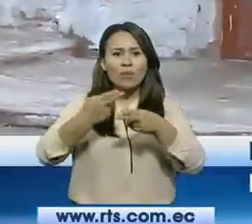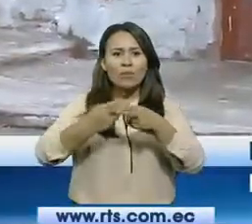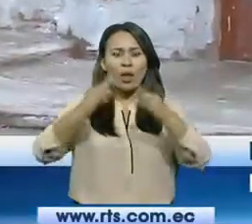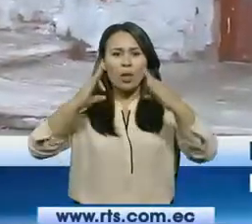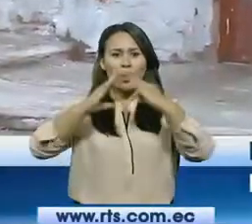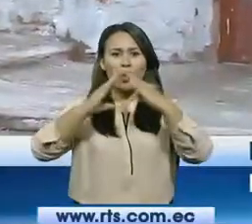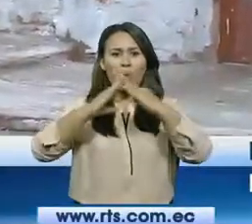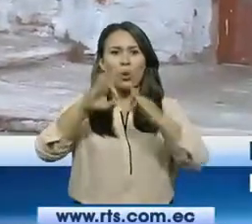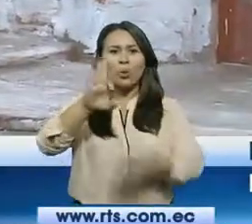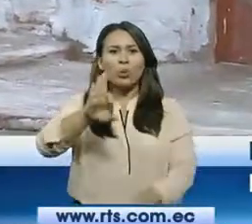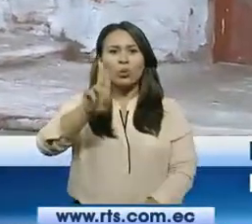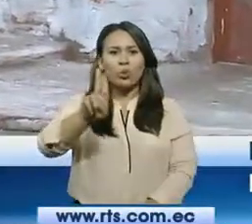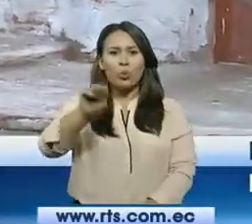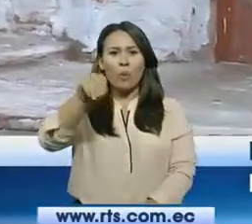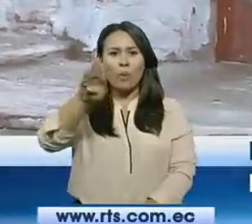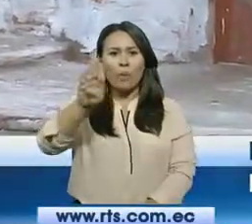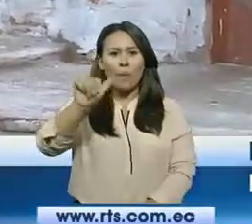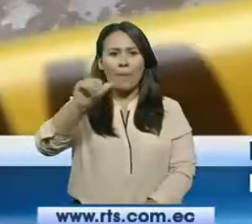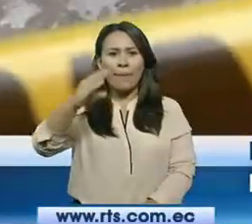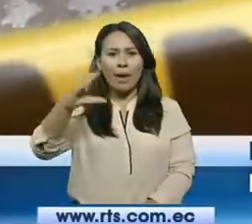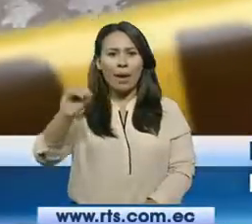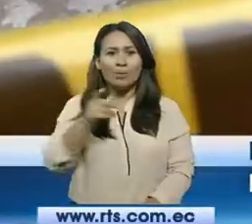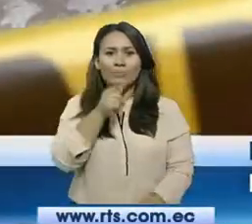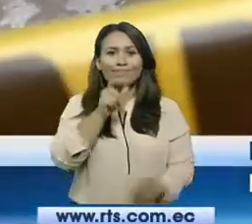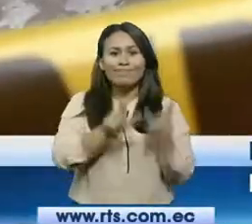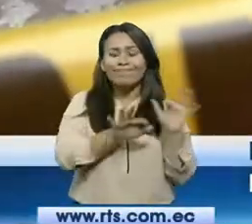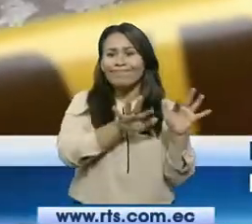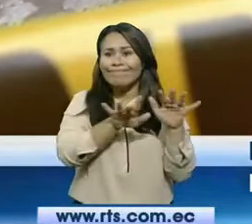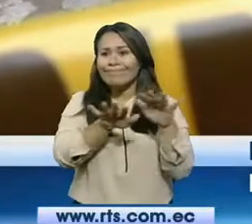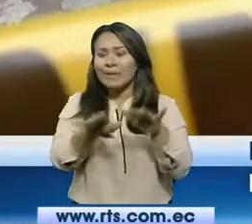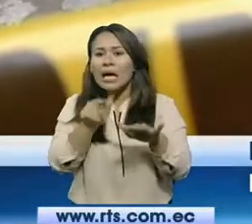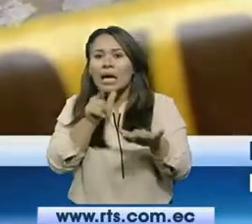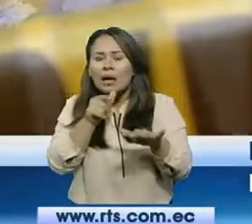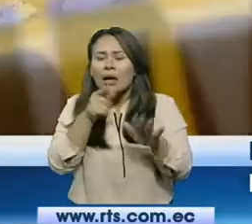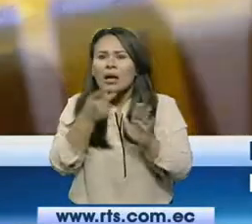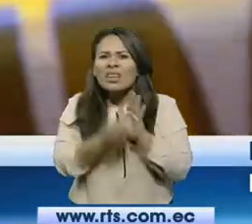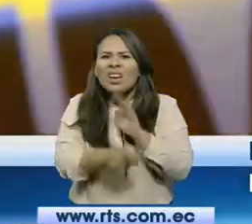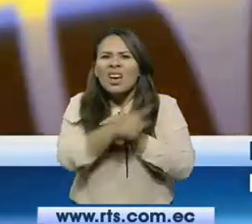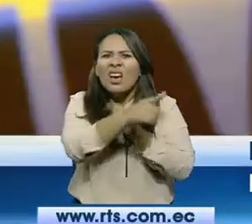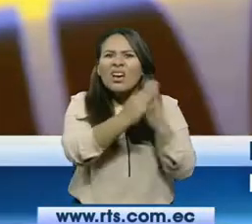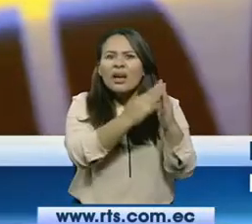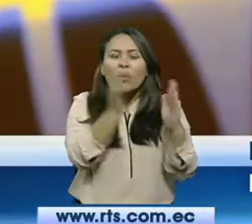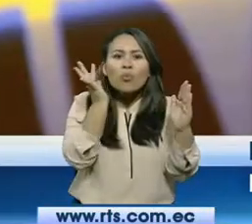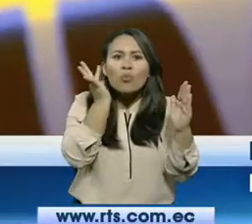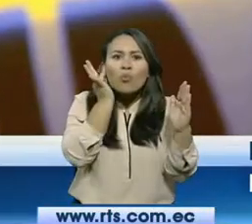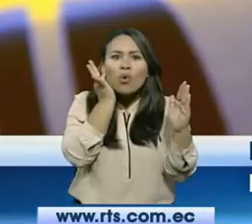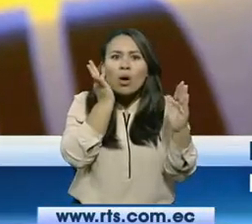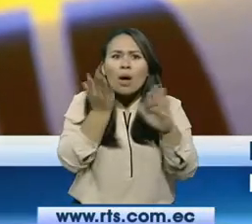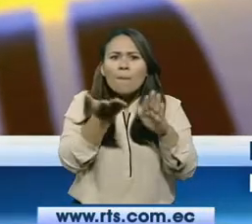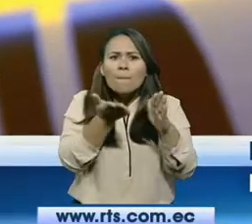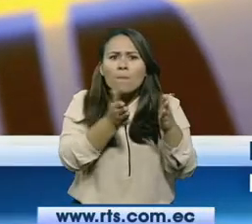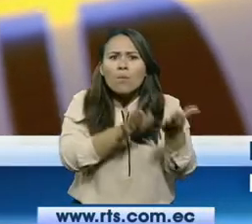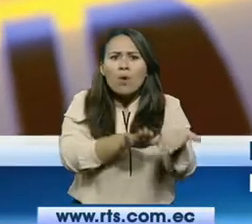a preguntar por qué la presencia de los agentes y se enteraron que la vecina de la casa esquinera fue encontrada muerta.